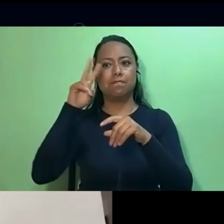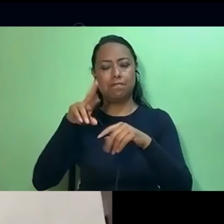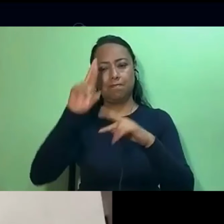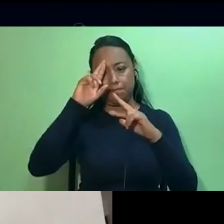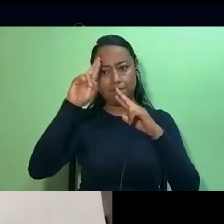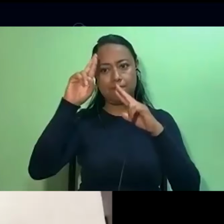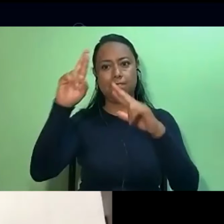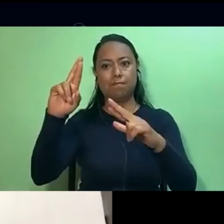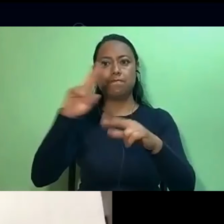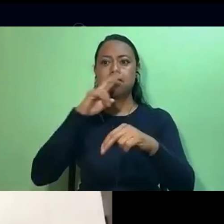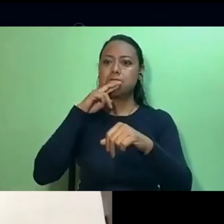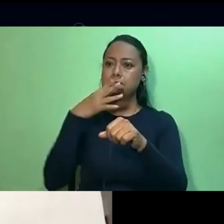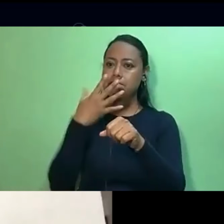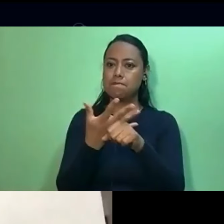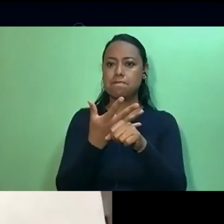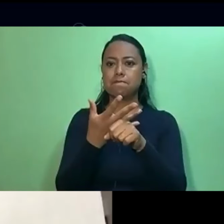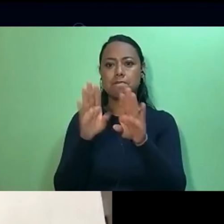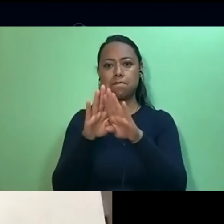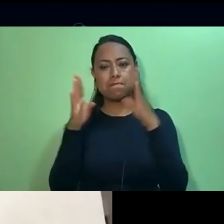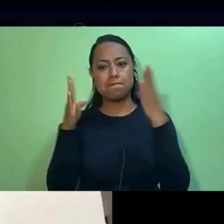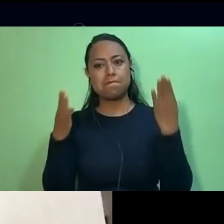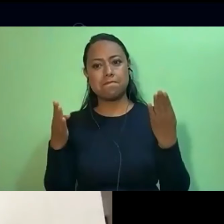respetuoso, responsable, abierto,